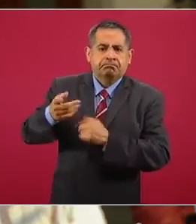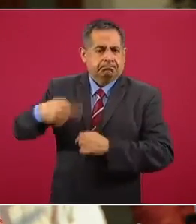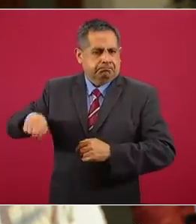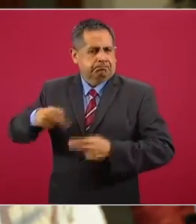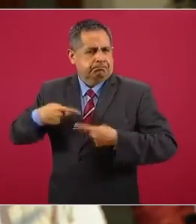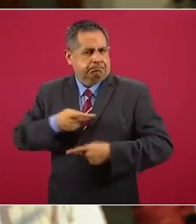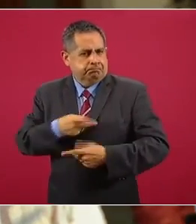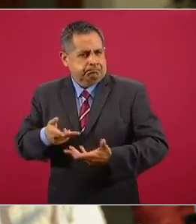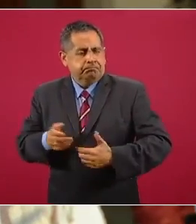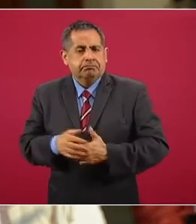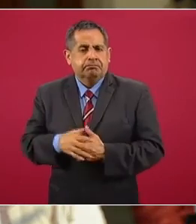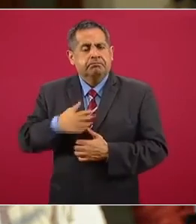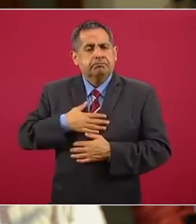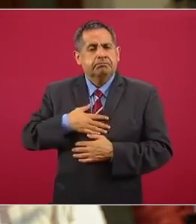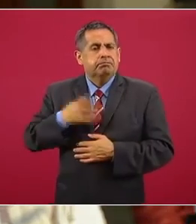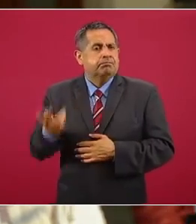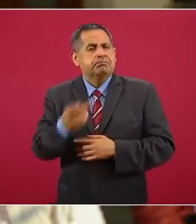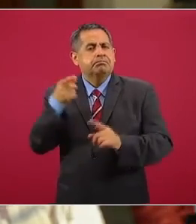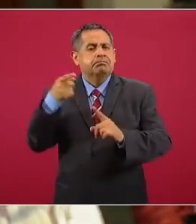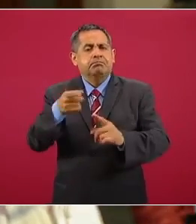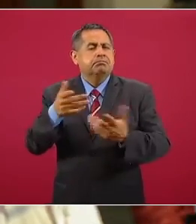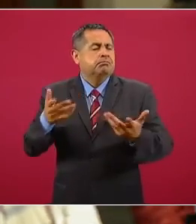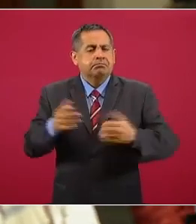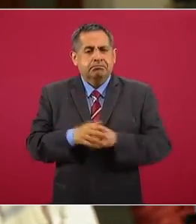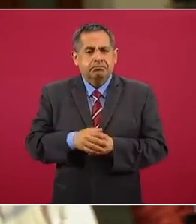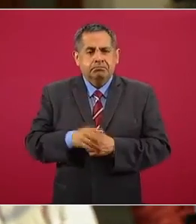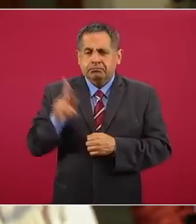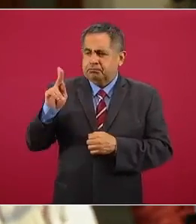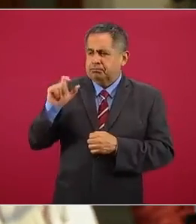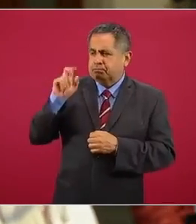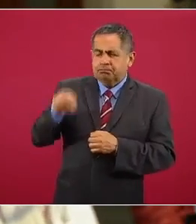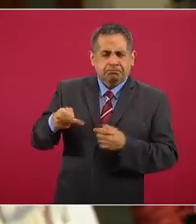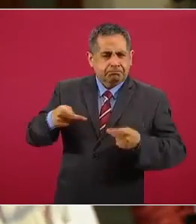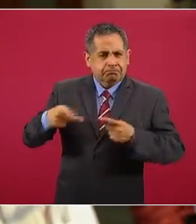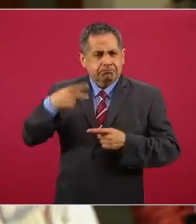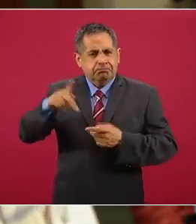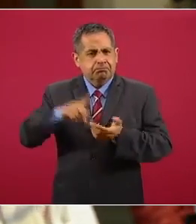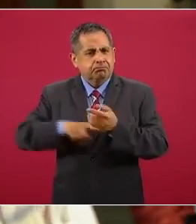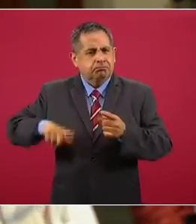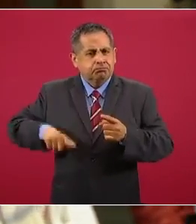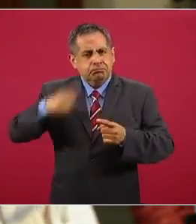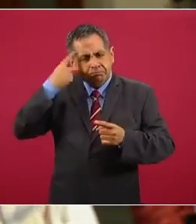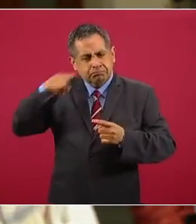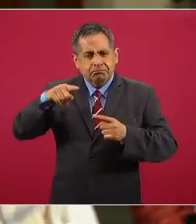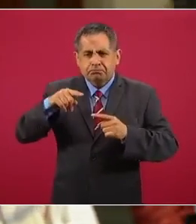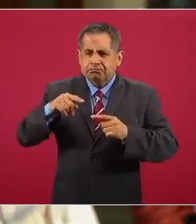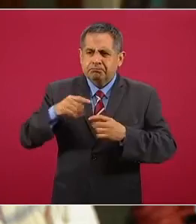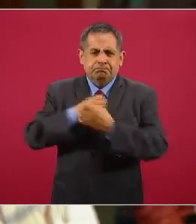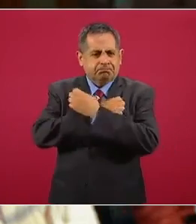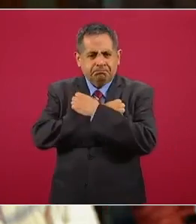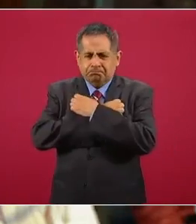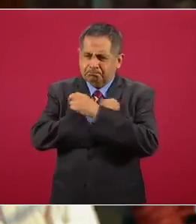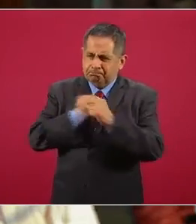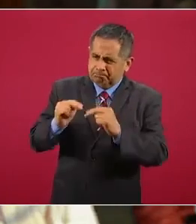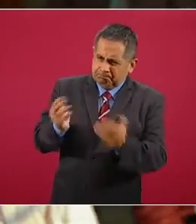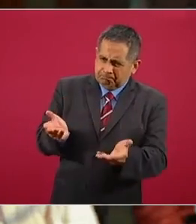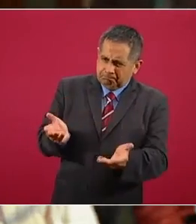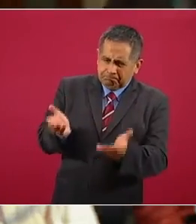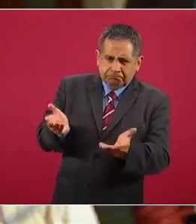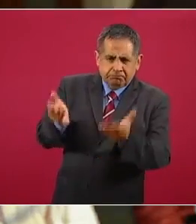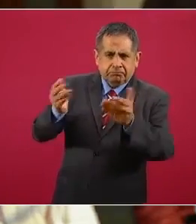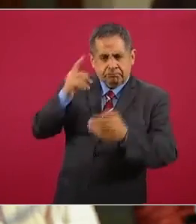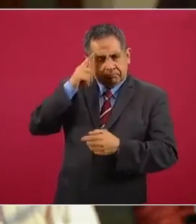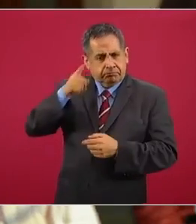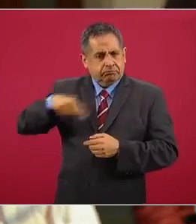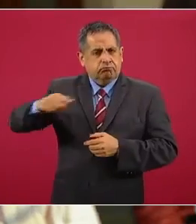presidente, mi pregunta sería, ¿cuáles son las estrategias de su gobierno para mantener ese nivel educativo y para impulsar a todos los